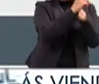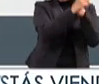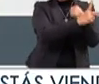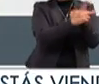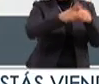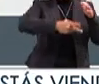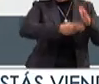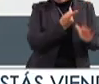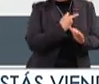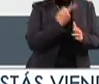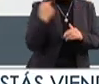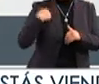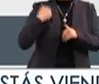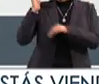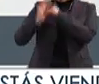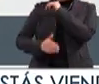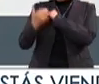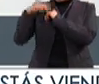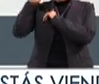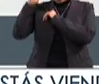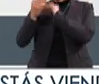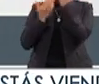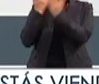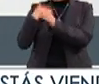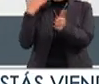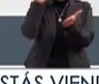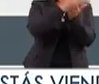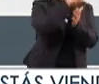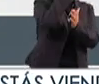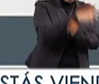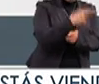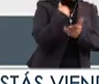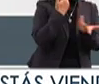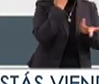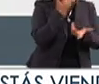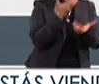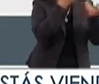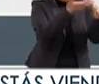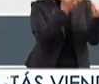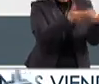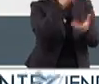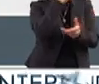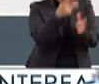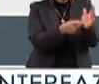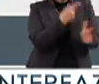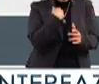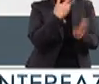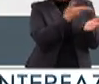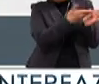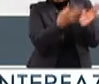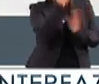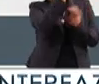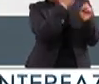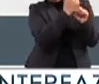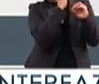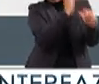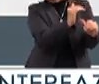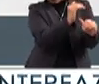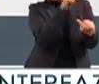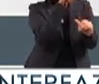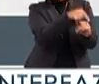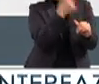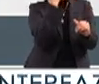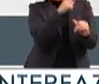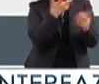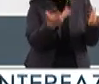país de origen es decir yo terminando la maestría aquí tengo que regresar a México además quiero regresar a México durante al menos dos años el chiste de